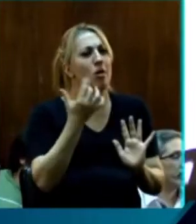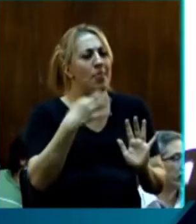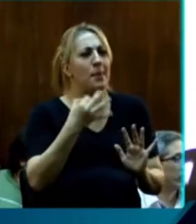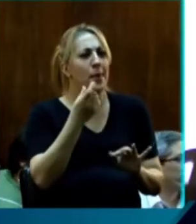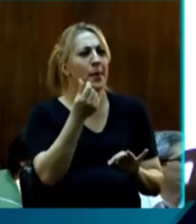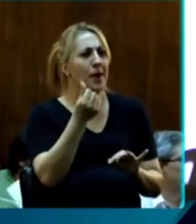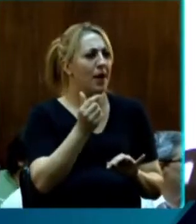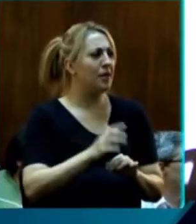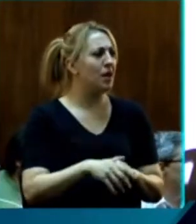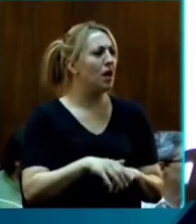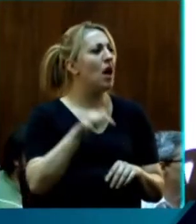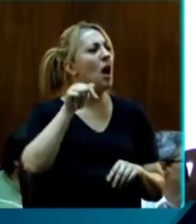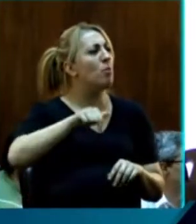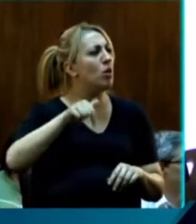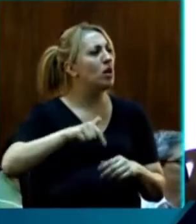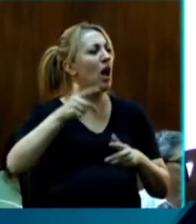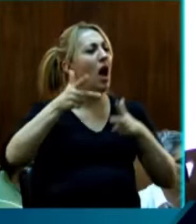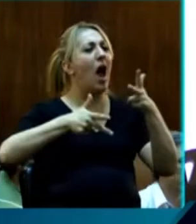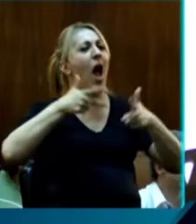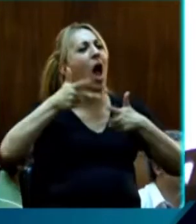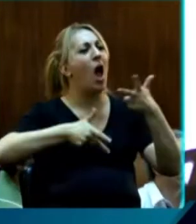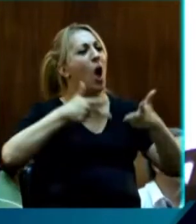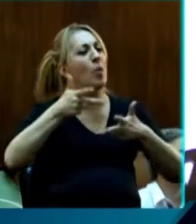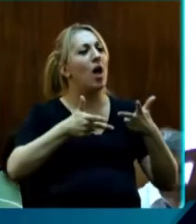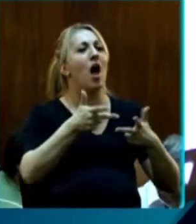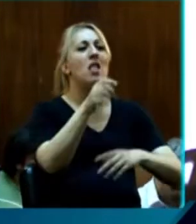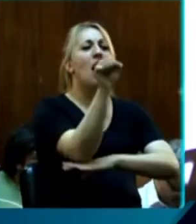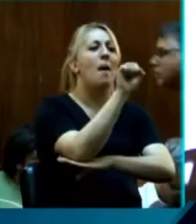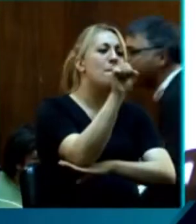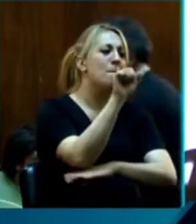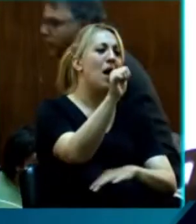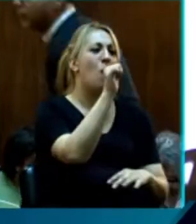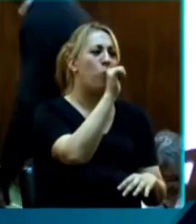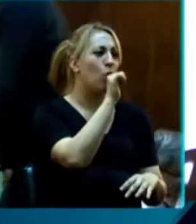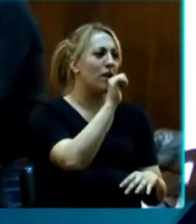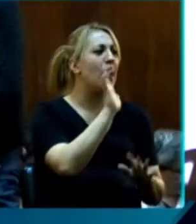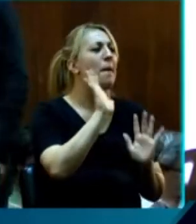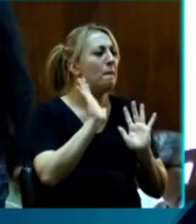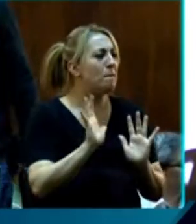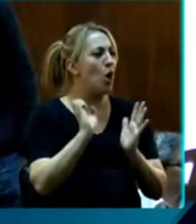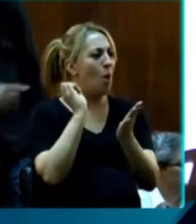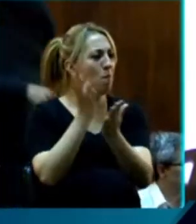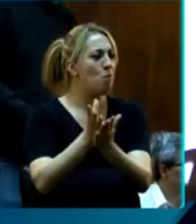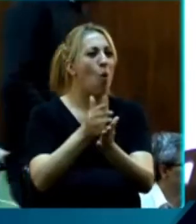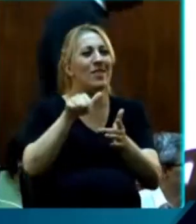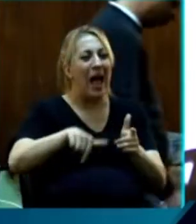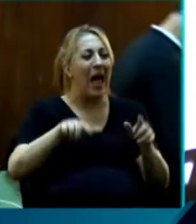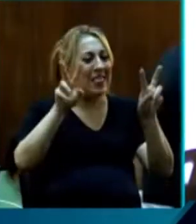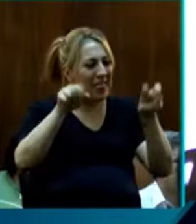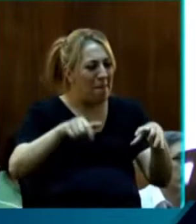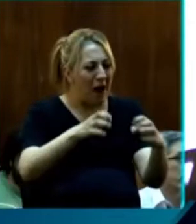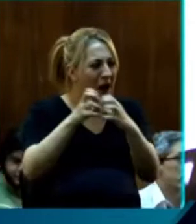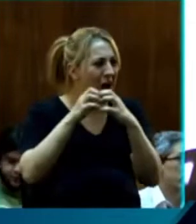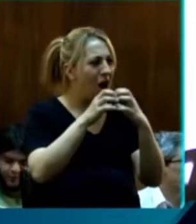Por acá se habla mucho de los quienes manejan con alcohol en sangre, pero las multas que acá se discuten no